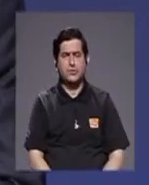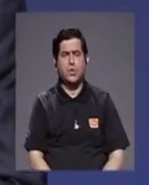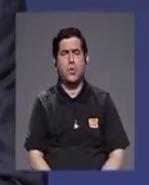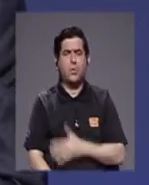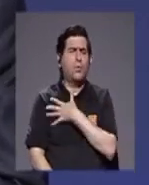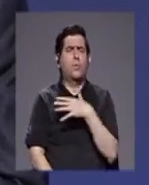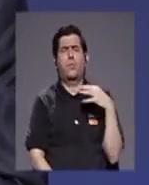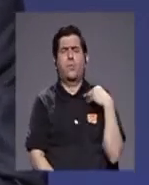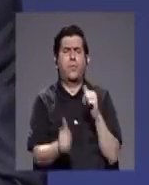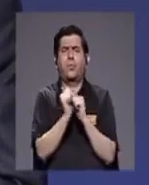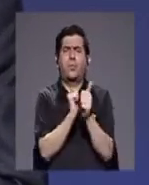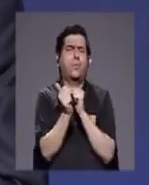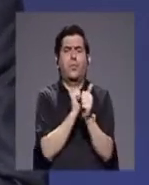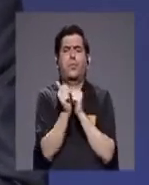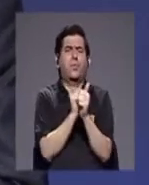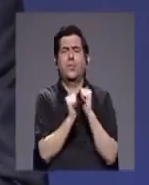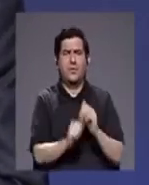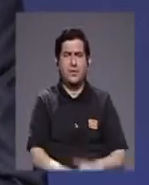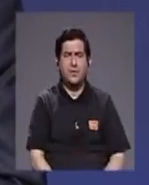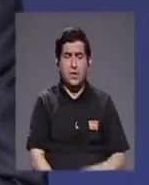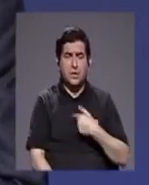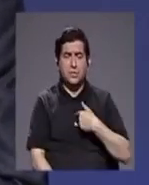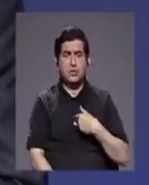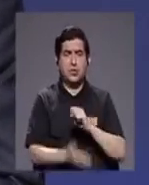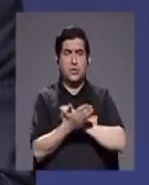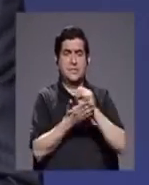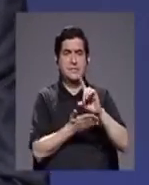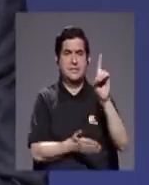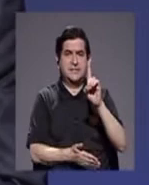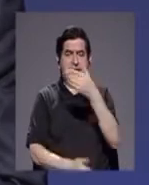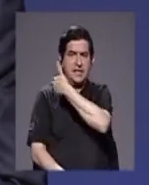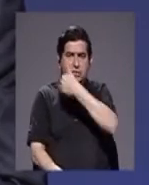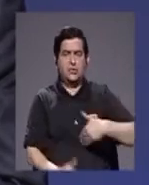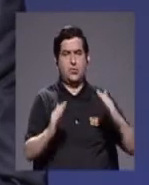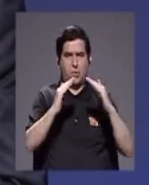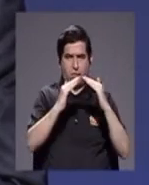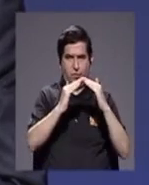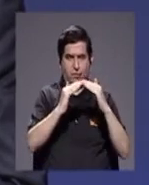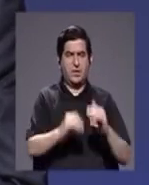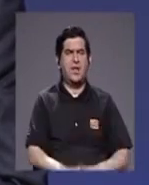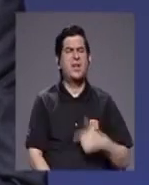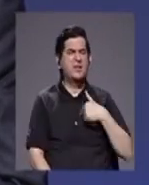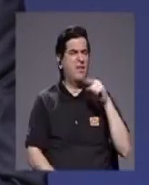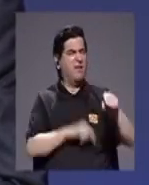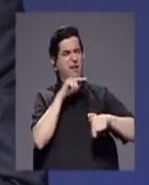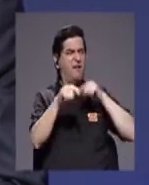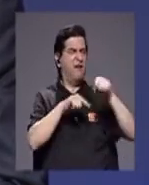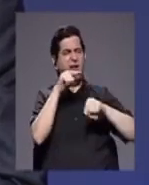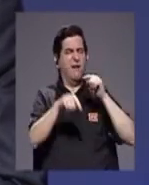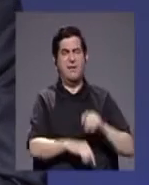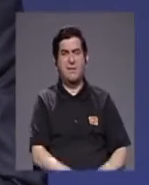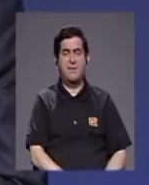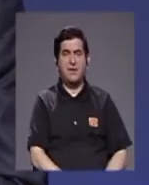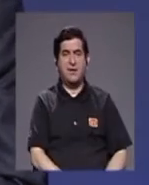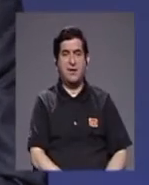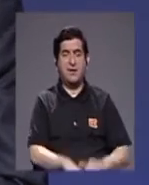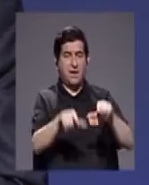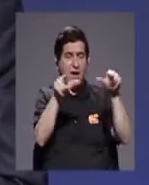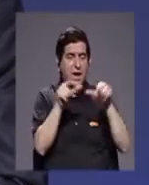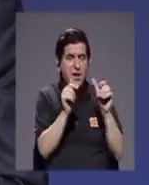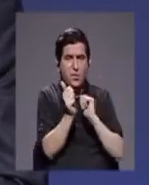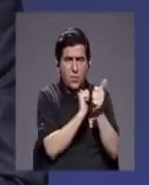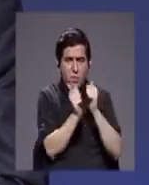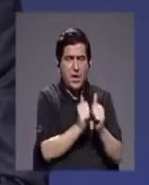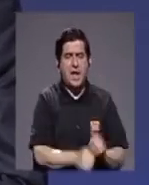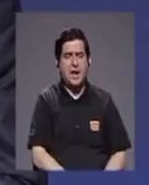deporte y vivo en Santo Domingo de Heredia, y yo siempre había criticado que el polideportivo de Santo Domingo